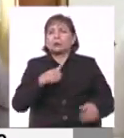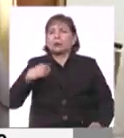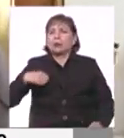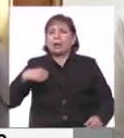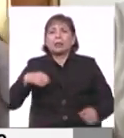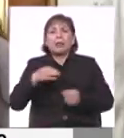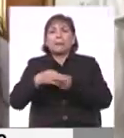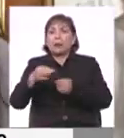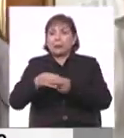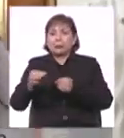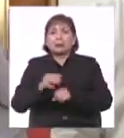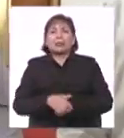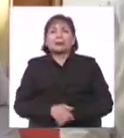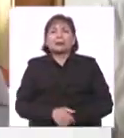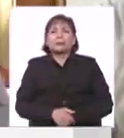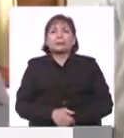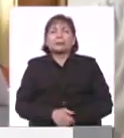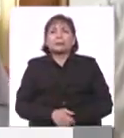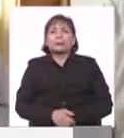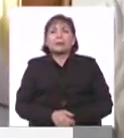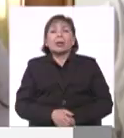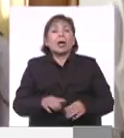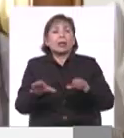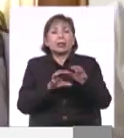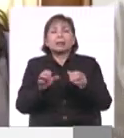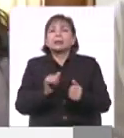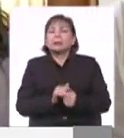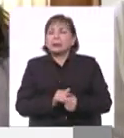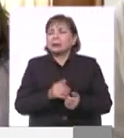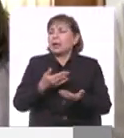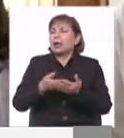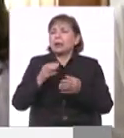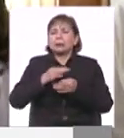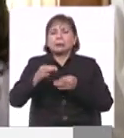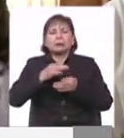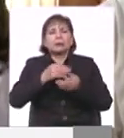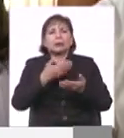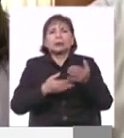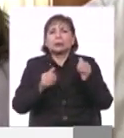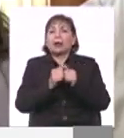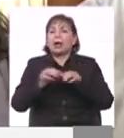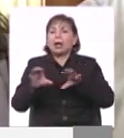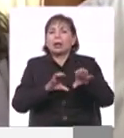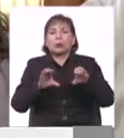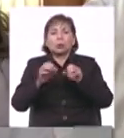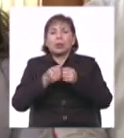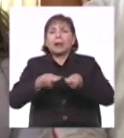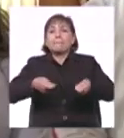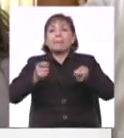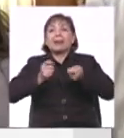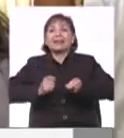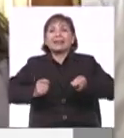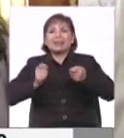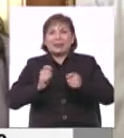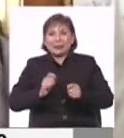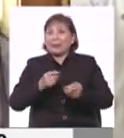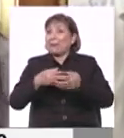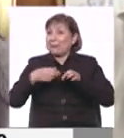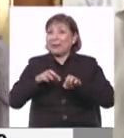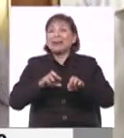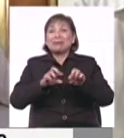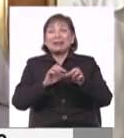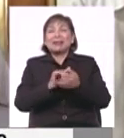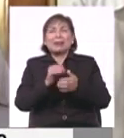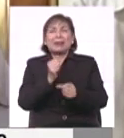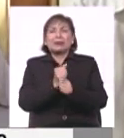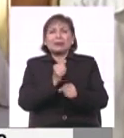distritales y provinciales y hay actividades y hay proyectos de inversión que se van a ejecutar en Madre de Dios, ¿no? Permite generar